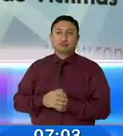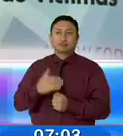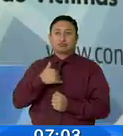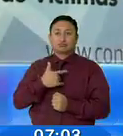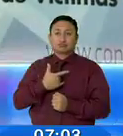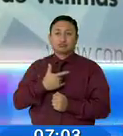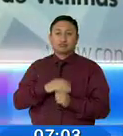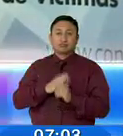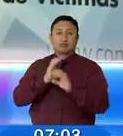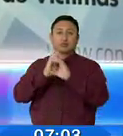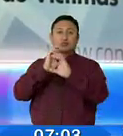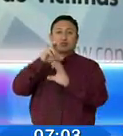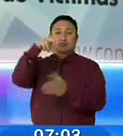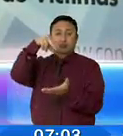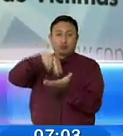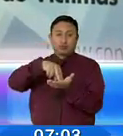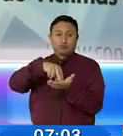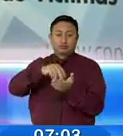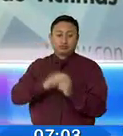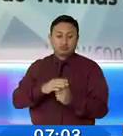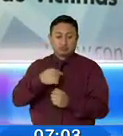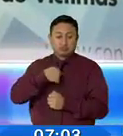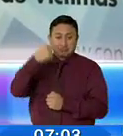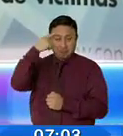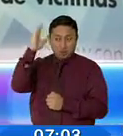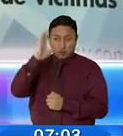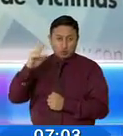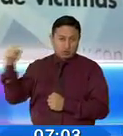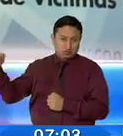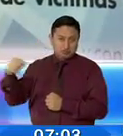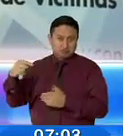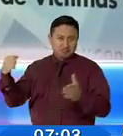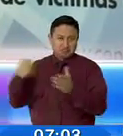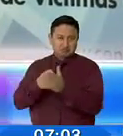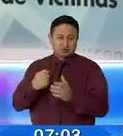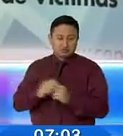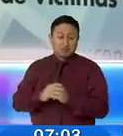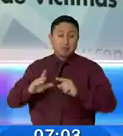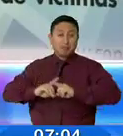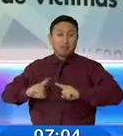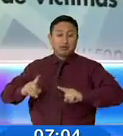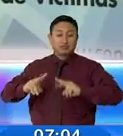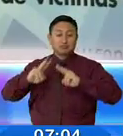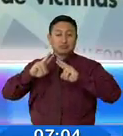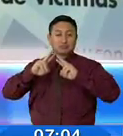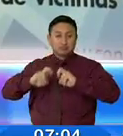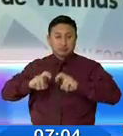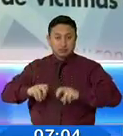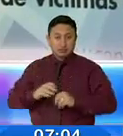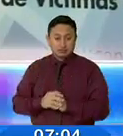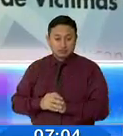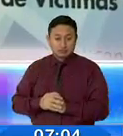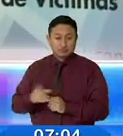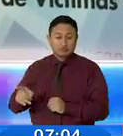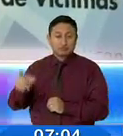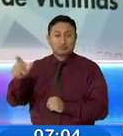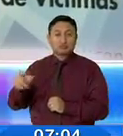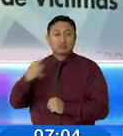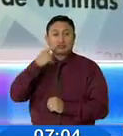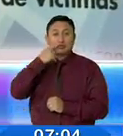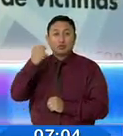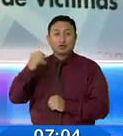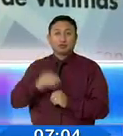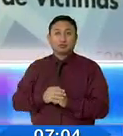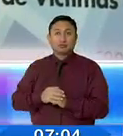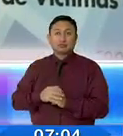no, nunca pensé que me iba a pasar esto, pero según las investigaciones y todo eso, se da que el señor se